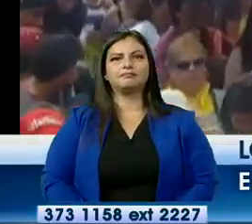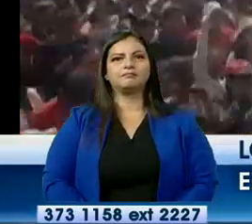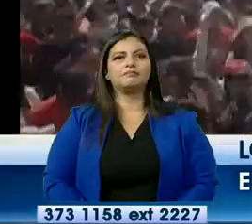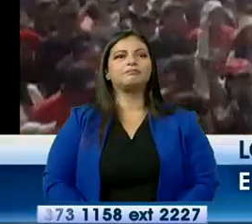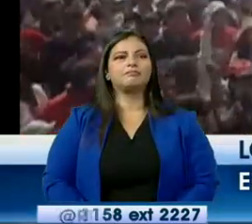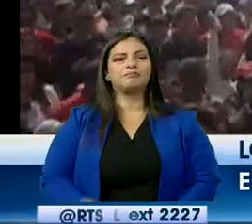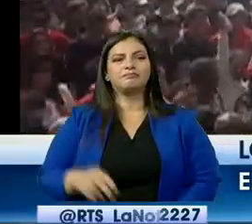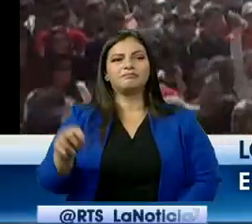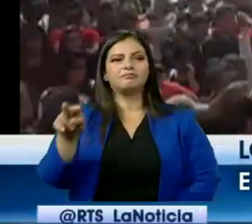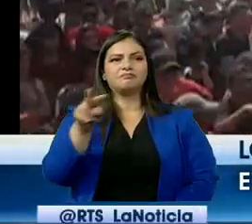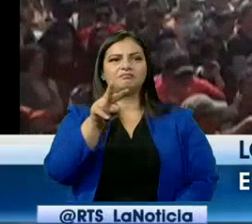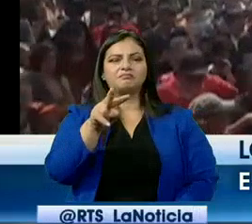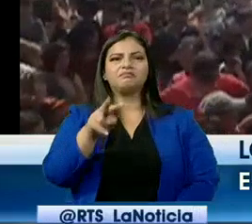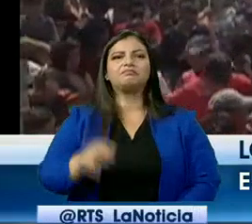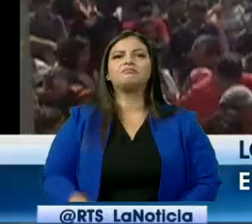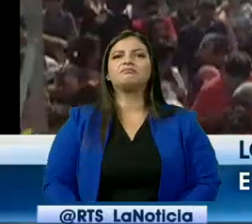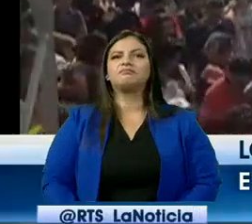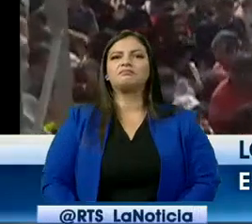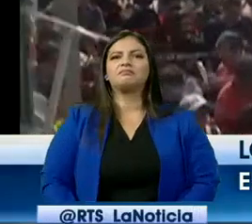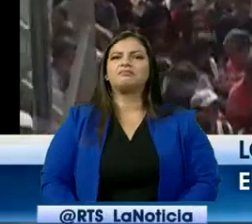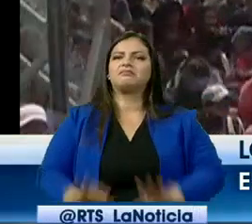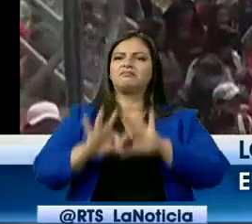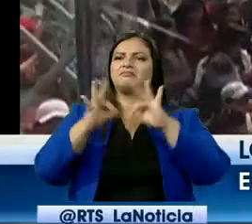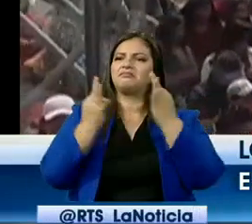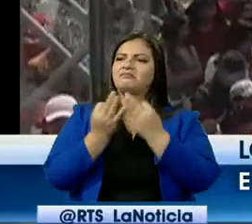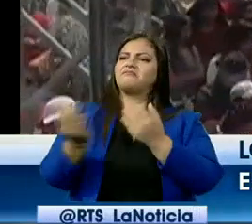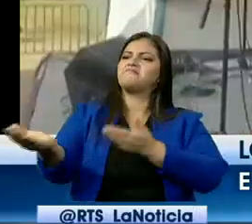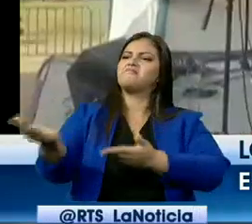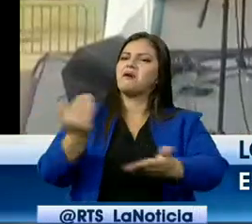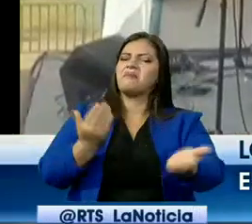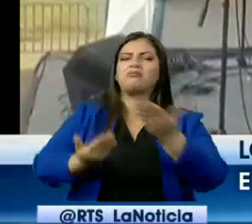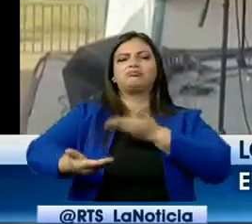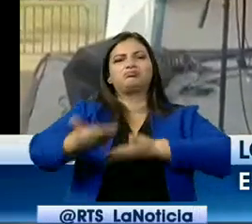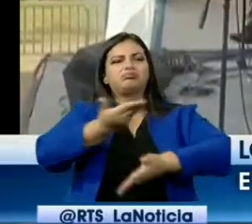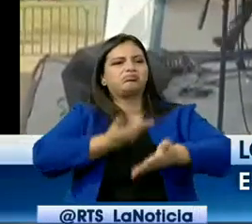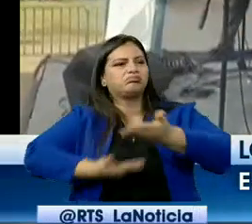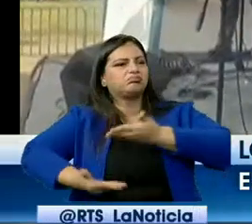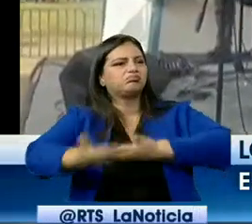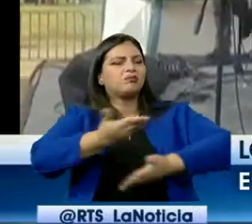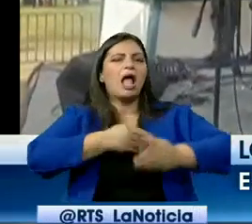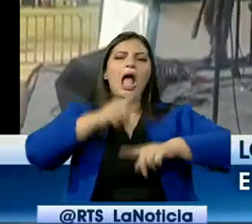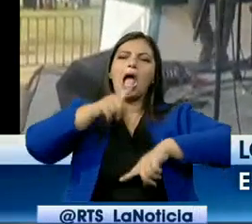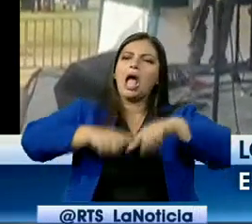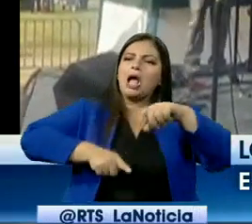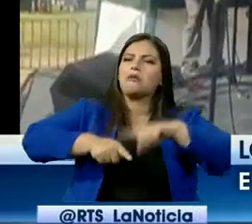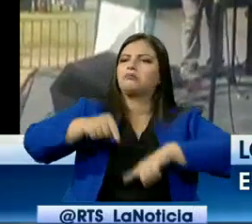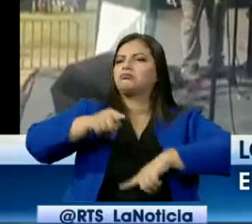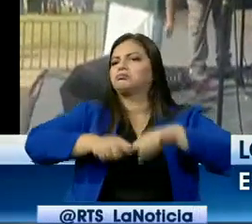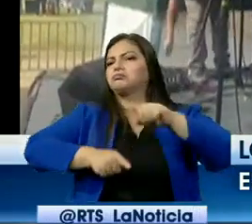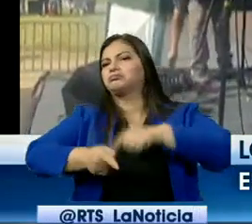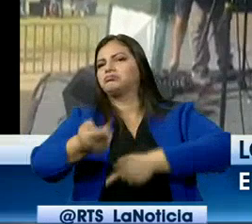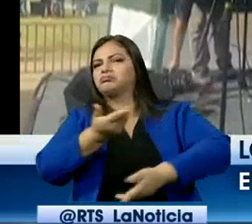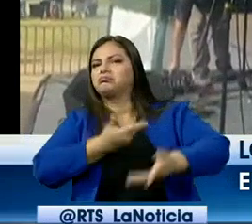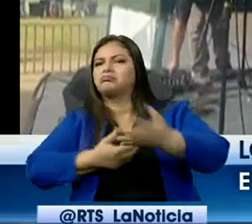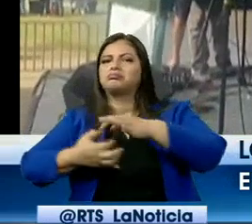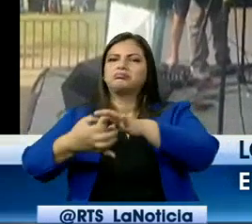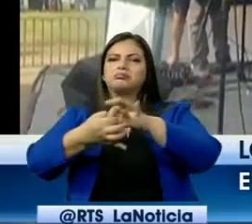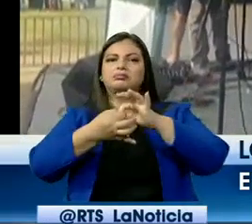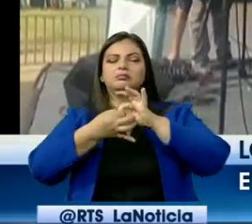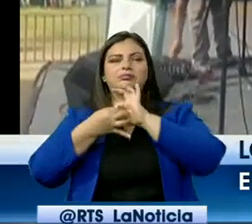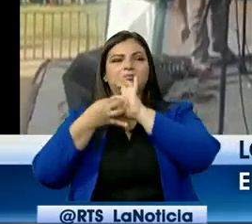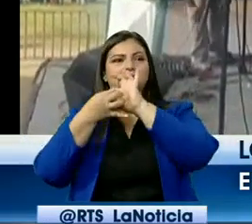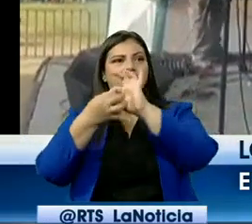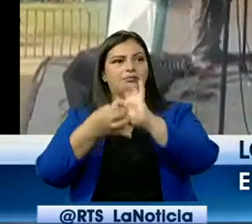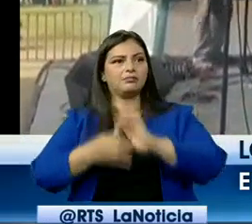carnaval diferente en unión con la familia y amigos. En el sector sur de la ciudad, en la Nueva Granada, eventos que llamaron la